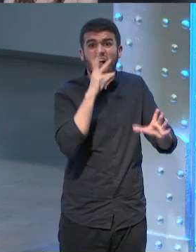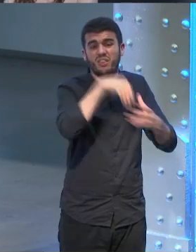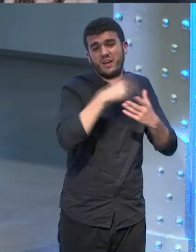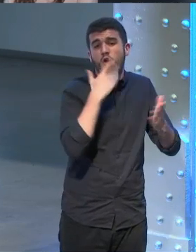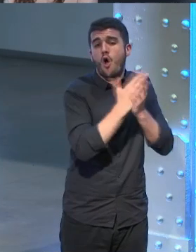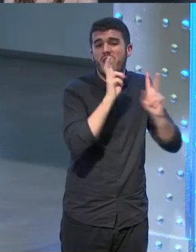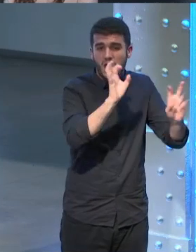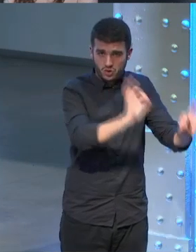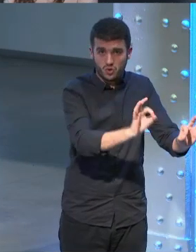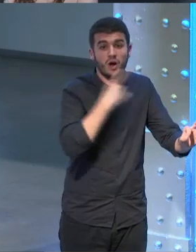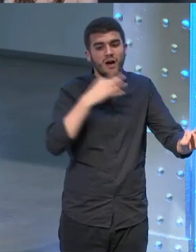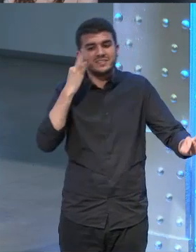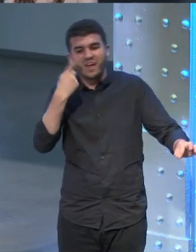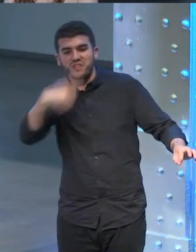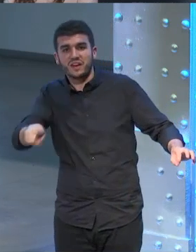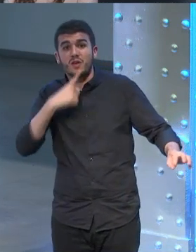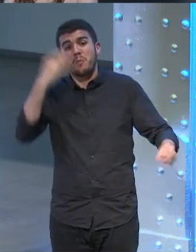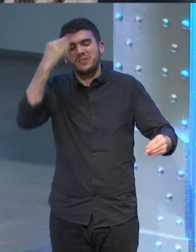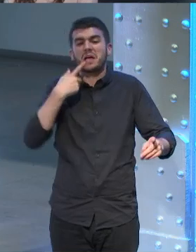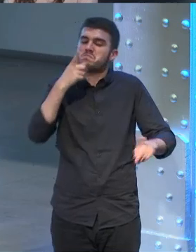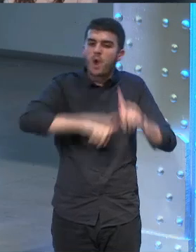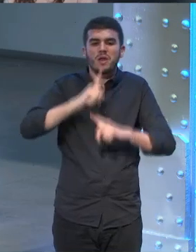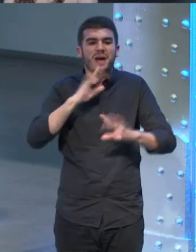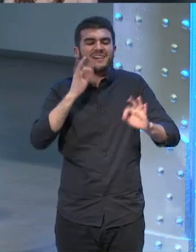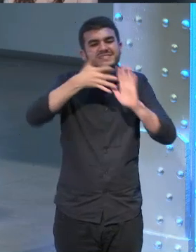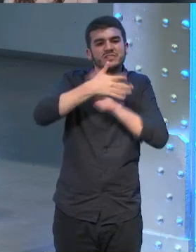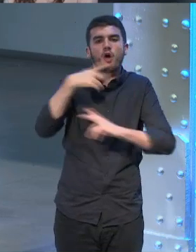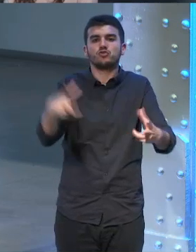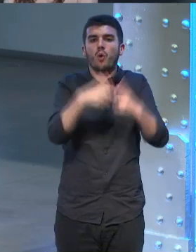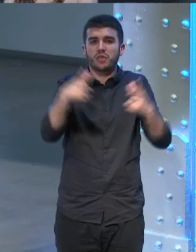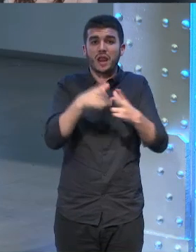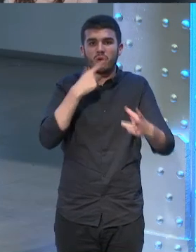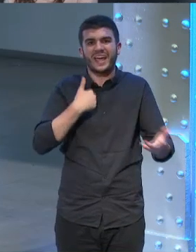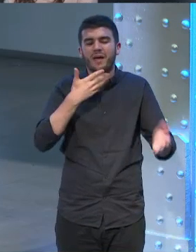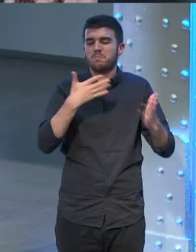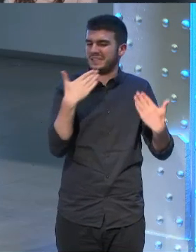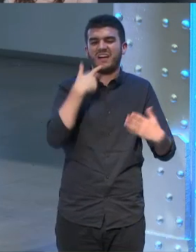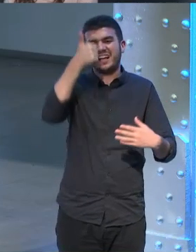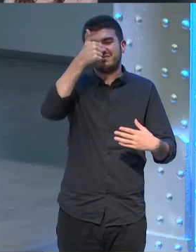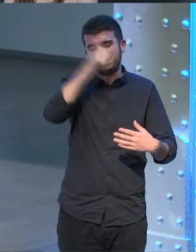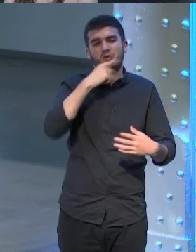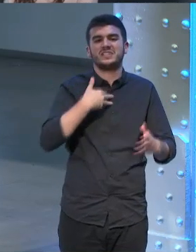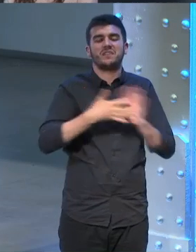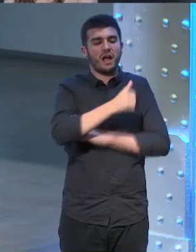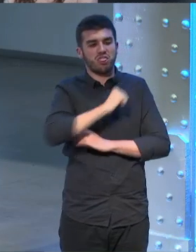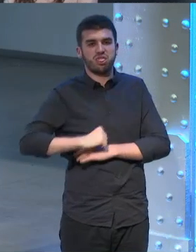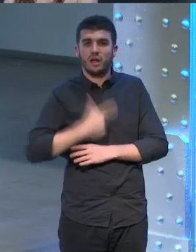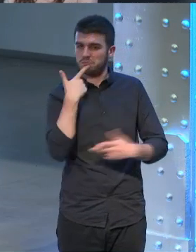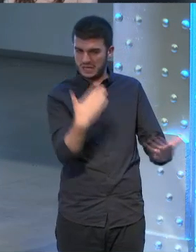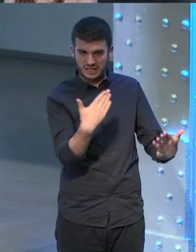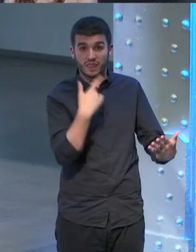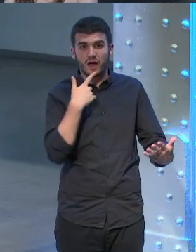problema, yo creo que es un problema social, porque no pasa nada si el niño es vago. El problema es cuando la niña es